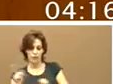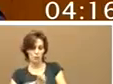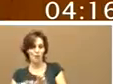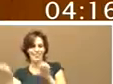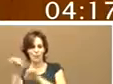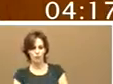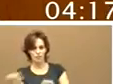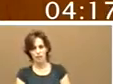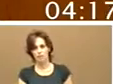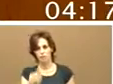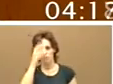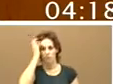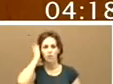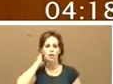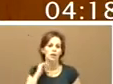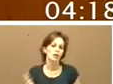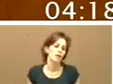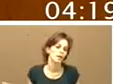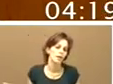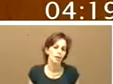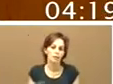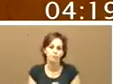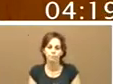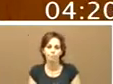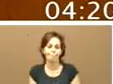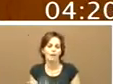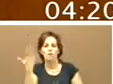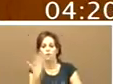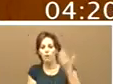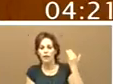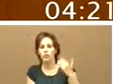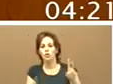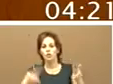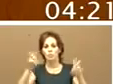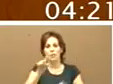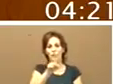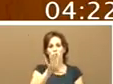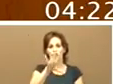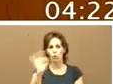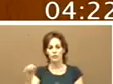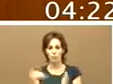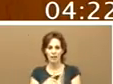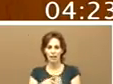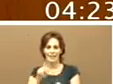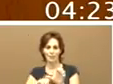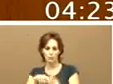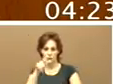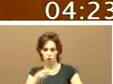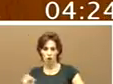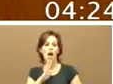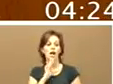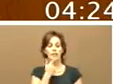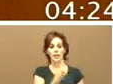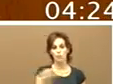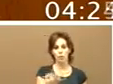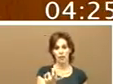se tuvo el error de decirlo de los 150.000 extremeños. Antes comentábamos que son muchos extremeños los que